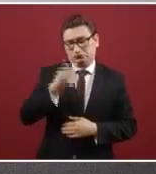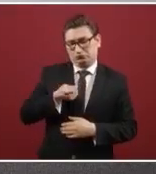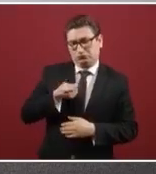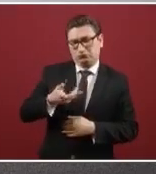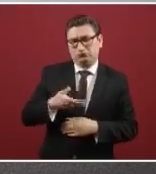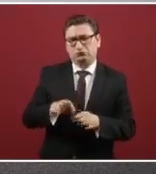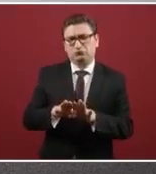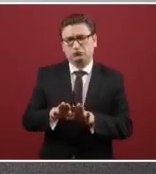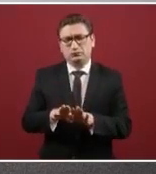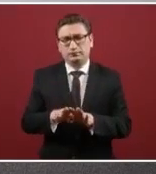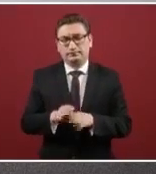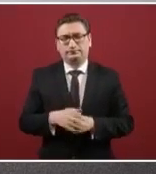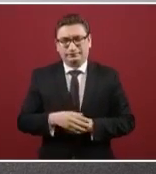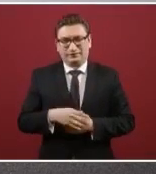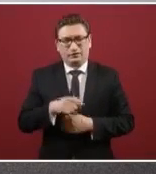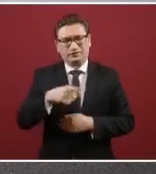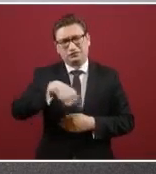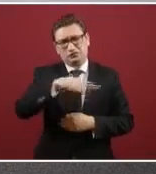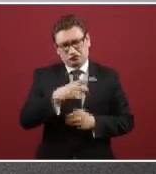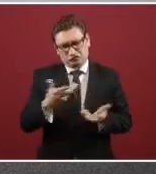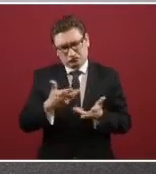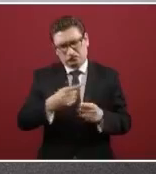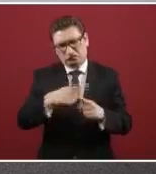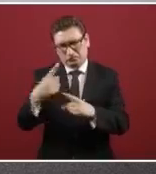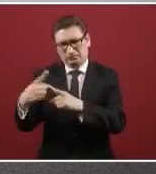a esas medidas